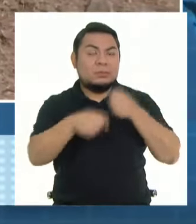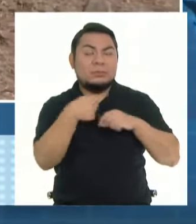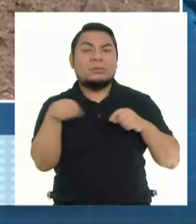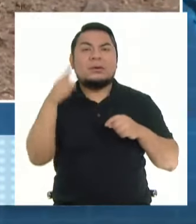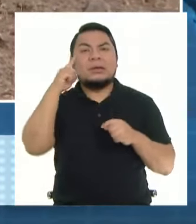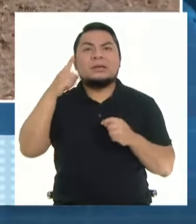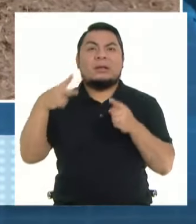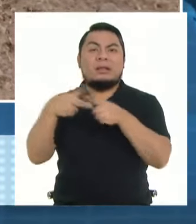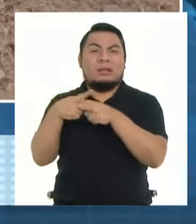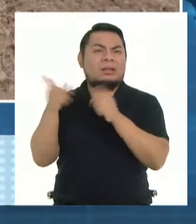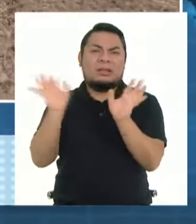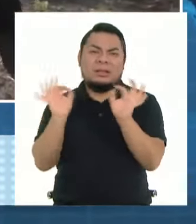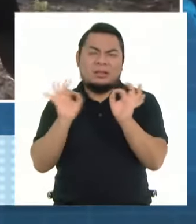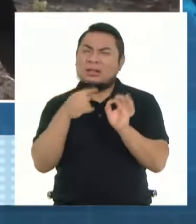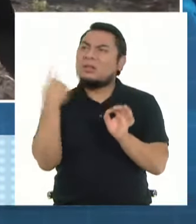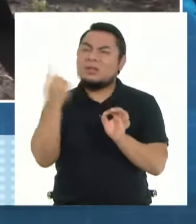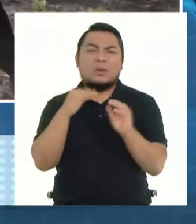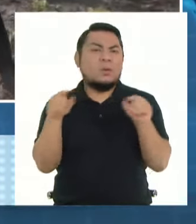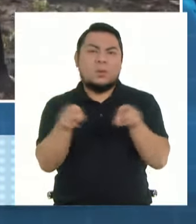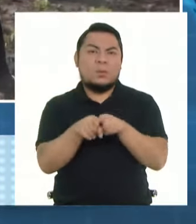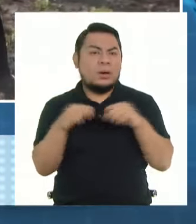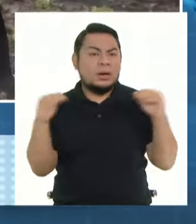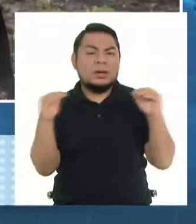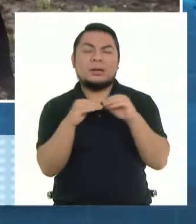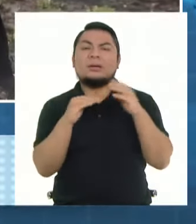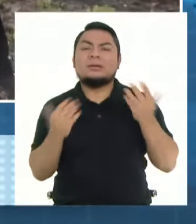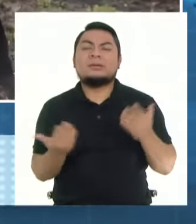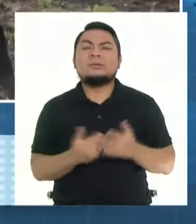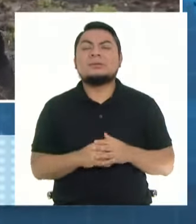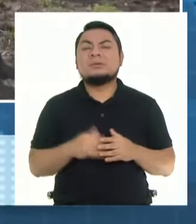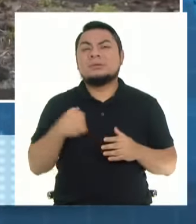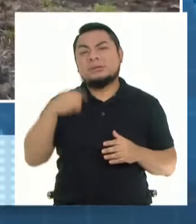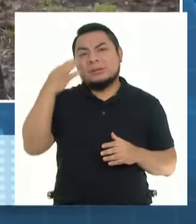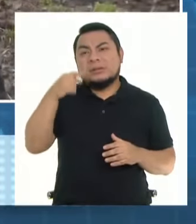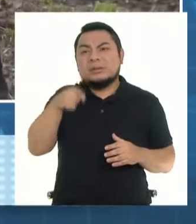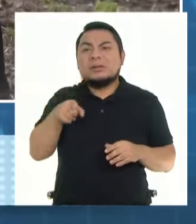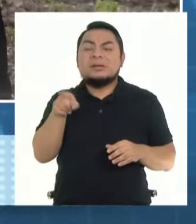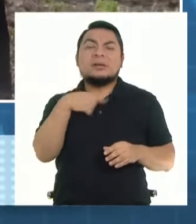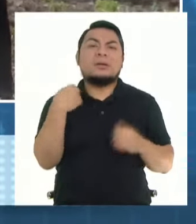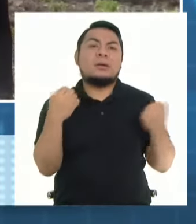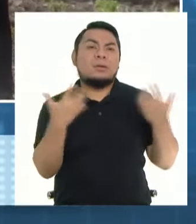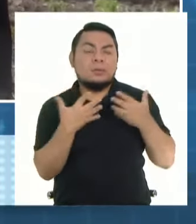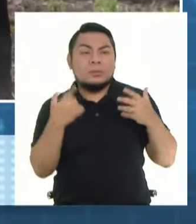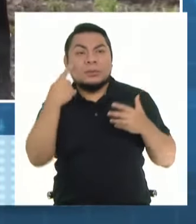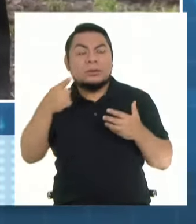gamonales que todavía existen mentalmente. Primero tenían un pánico por el tema